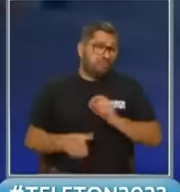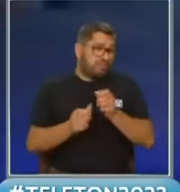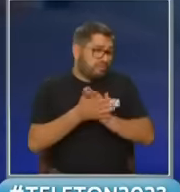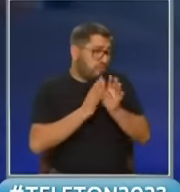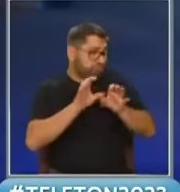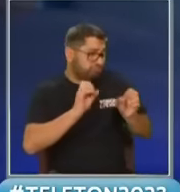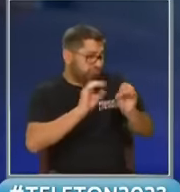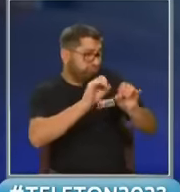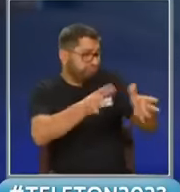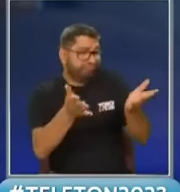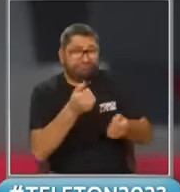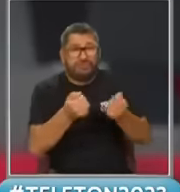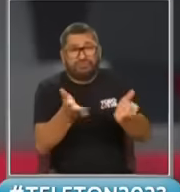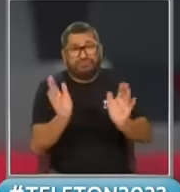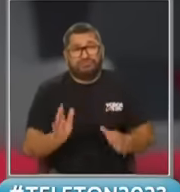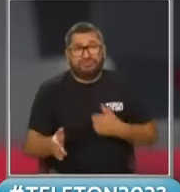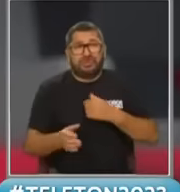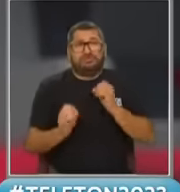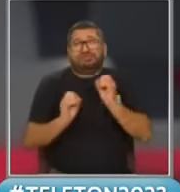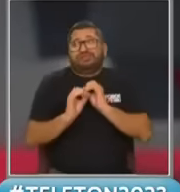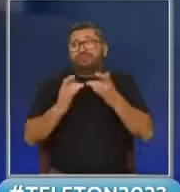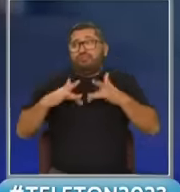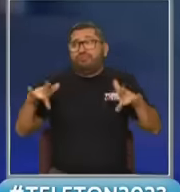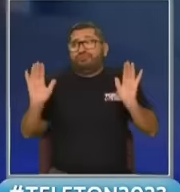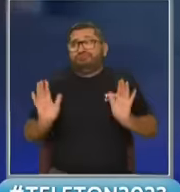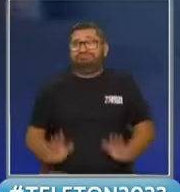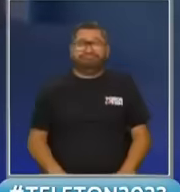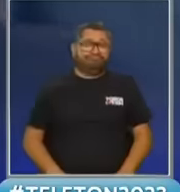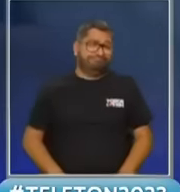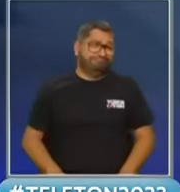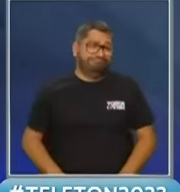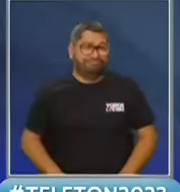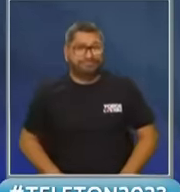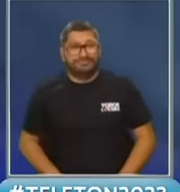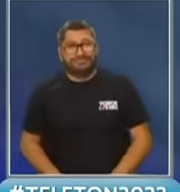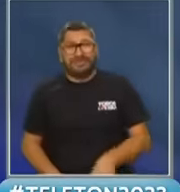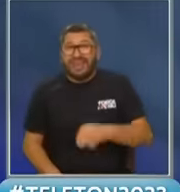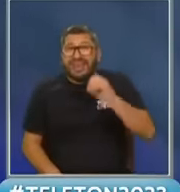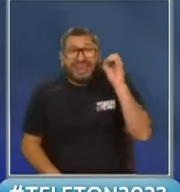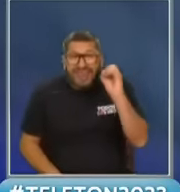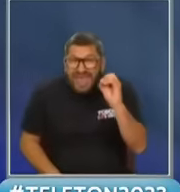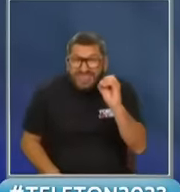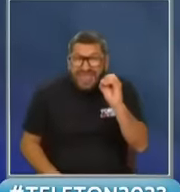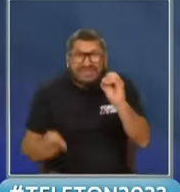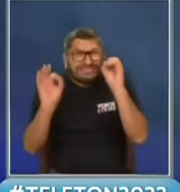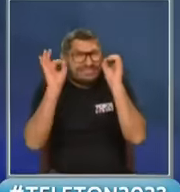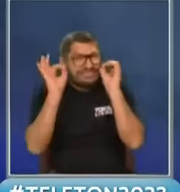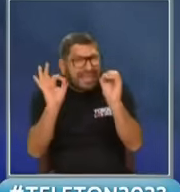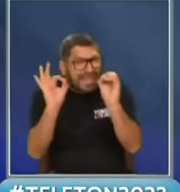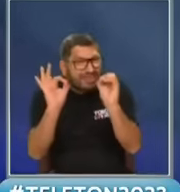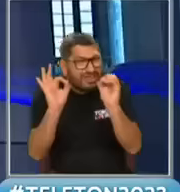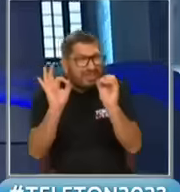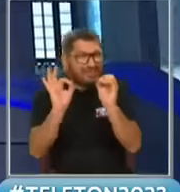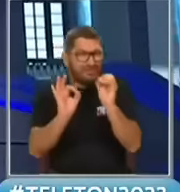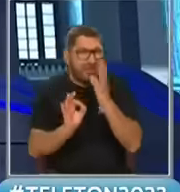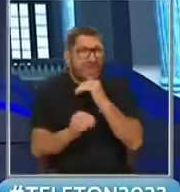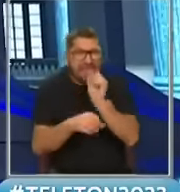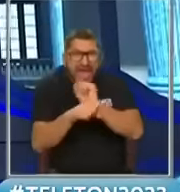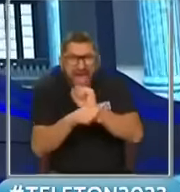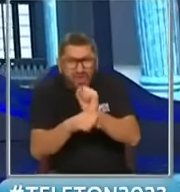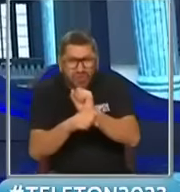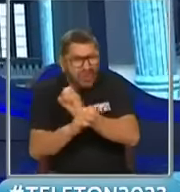Ya no ando con nada. Y cuando te digo nada, nada, po. Nada, no hay camioneta, no hay nada, ni una